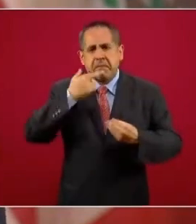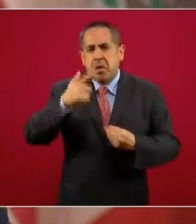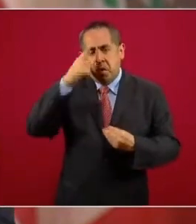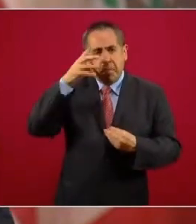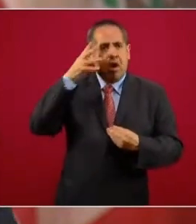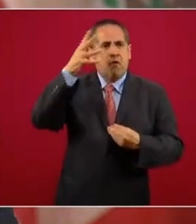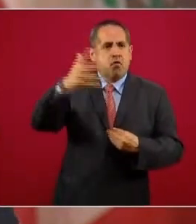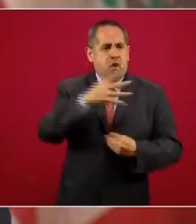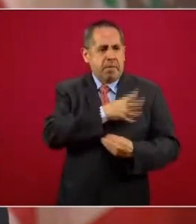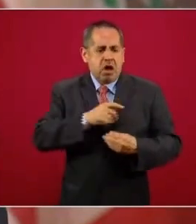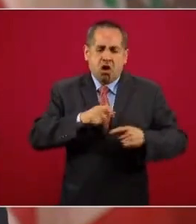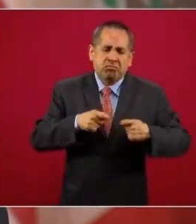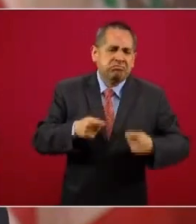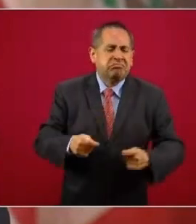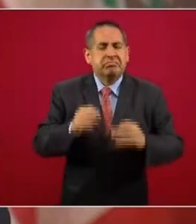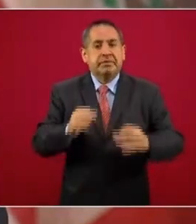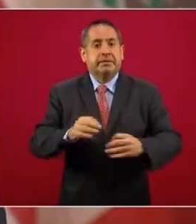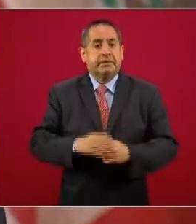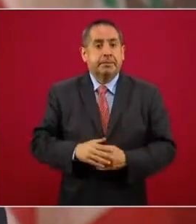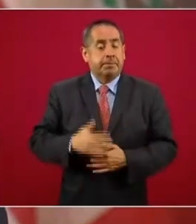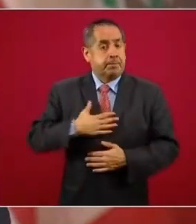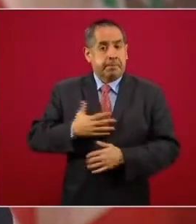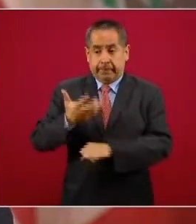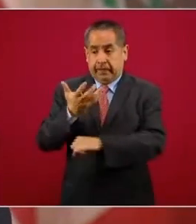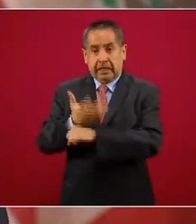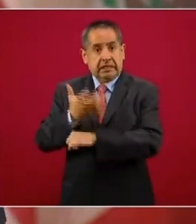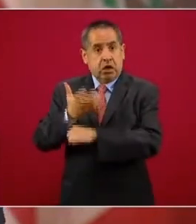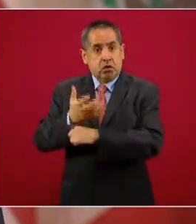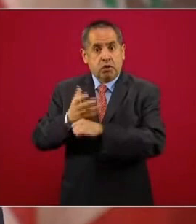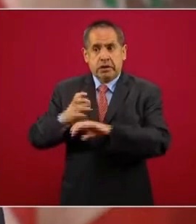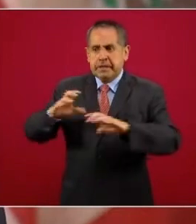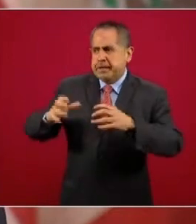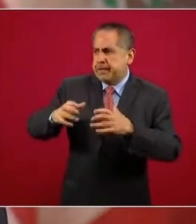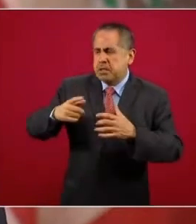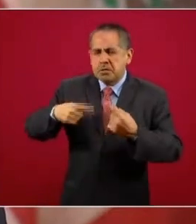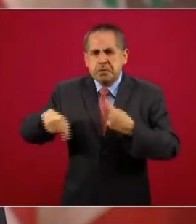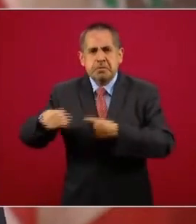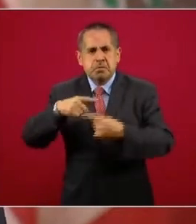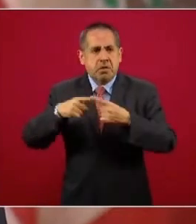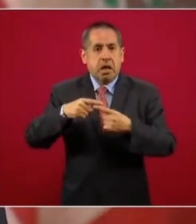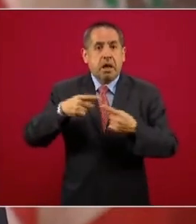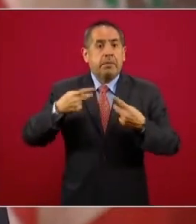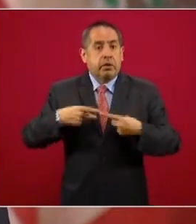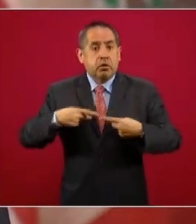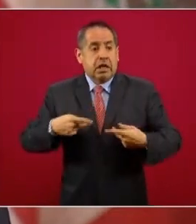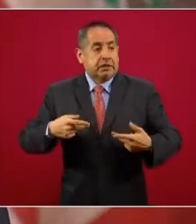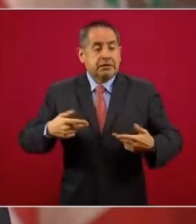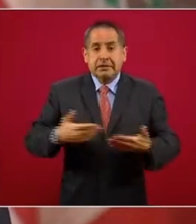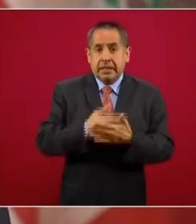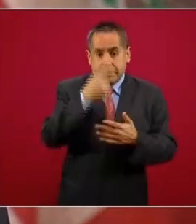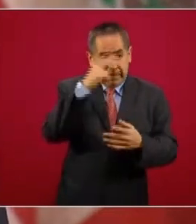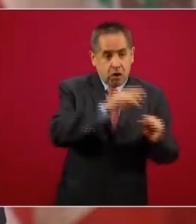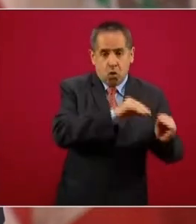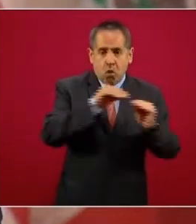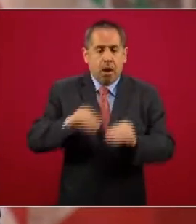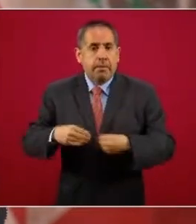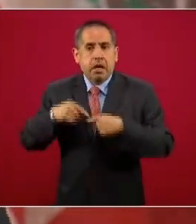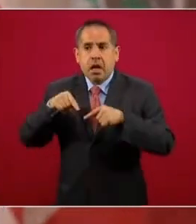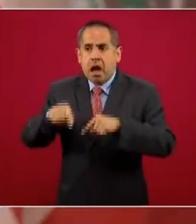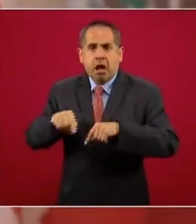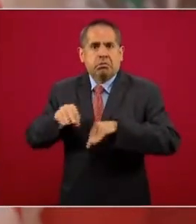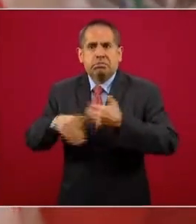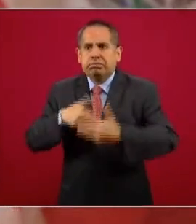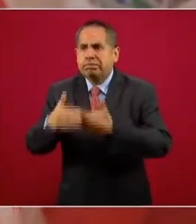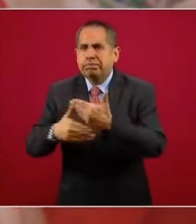hijos en los eeuu las contribuciones extraordinarias de mexicanos americanos se sienten en